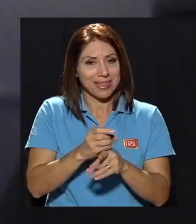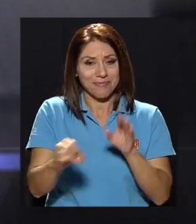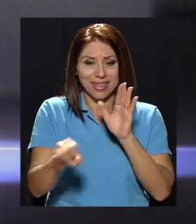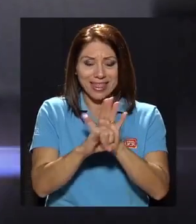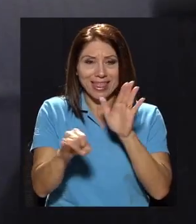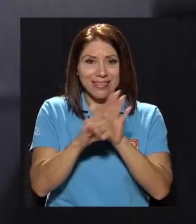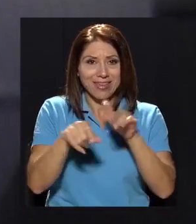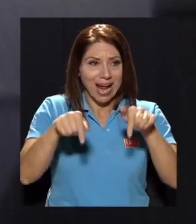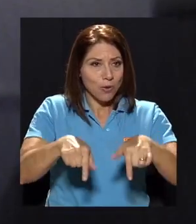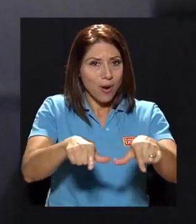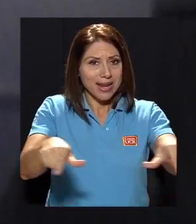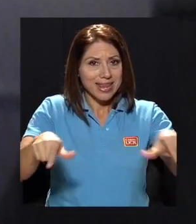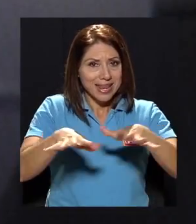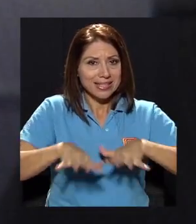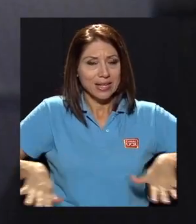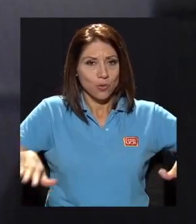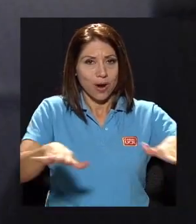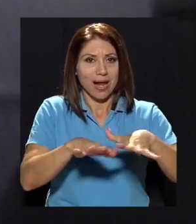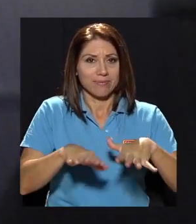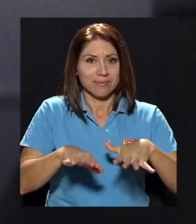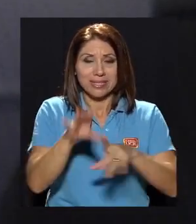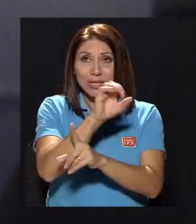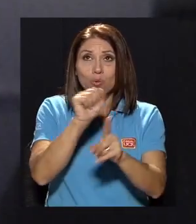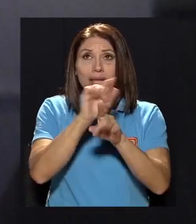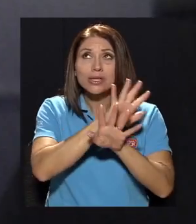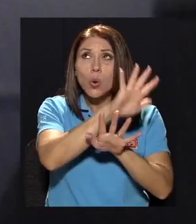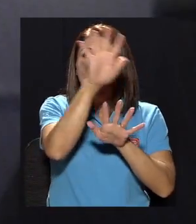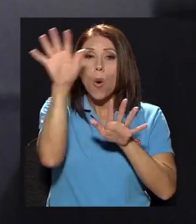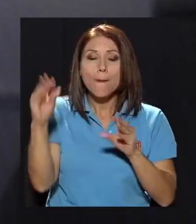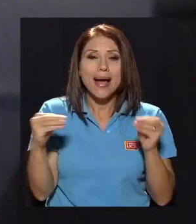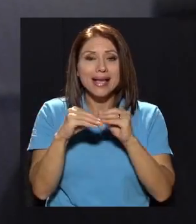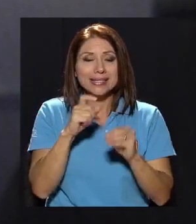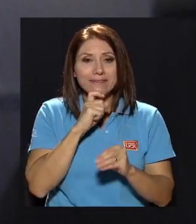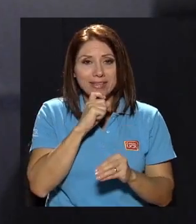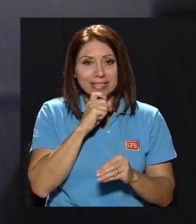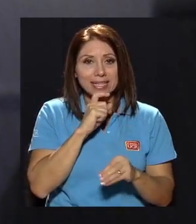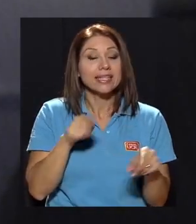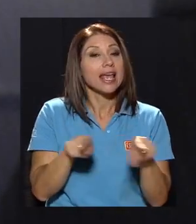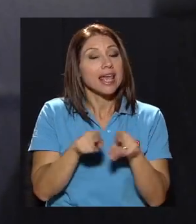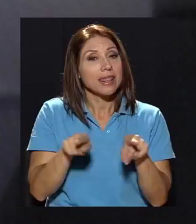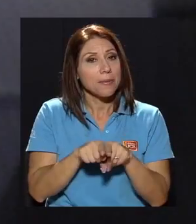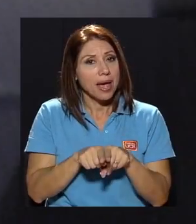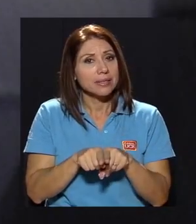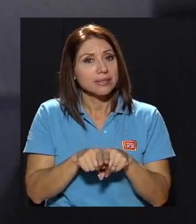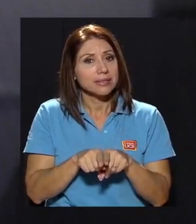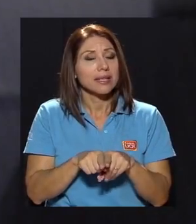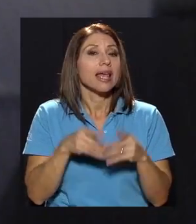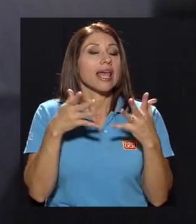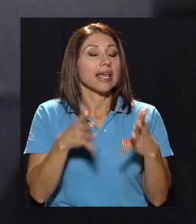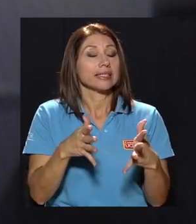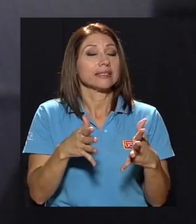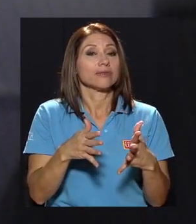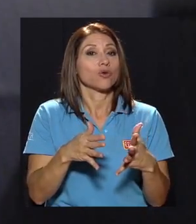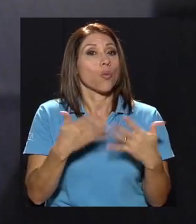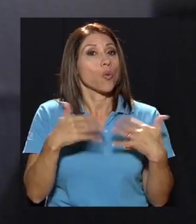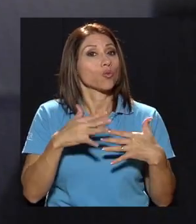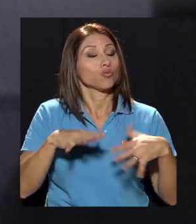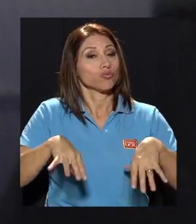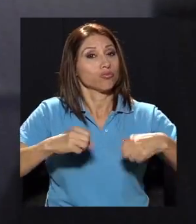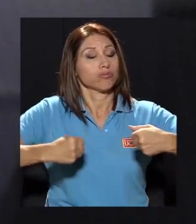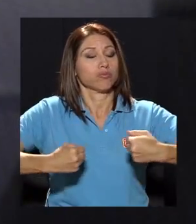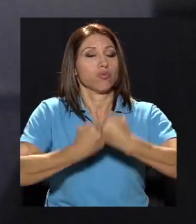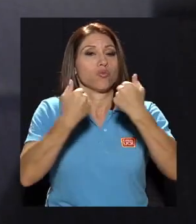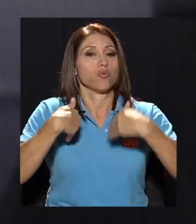más difíciles astronómicos y además es otro aporte, digamos, casi doble paralelamente que viene, es que